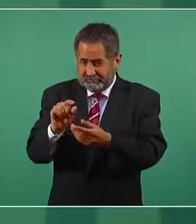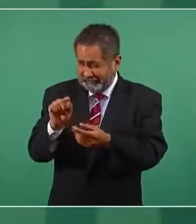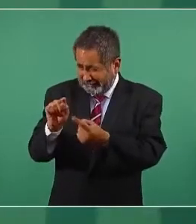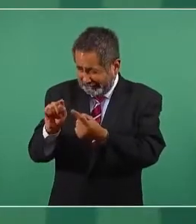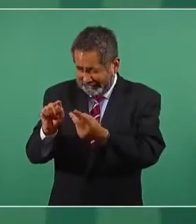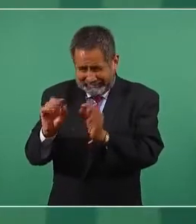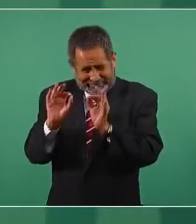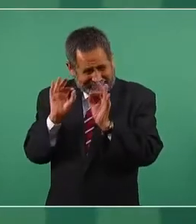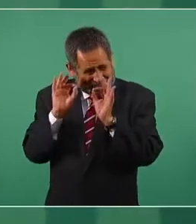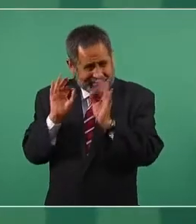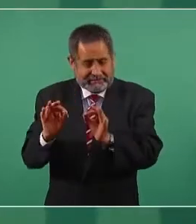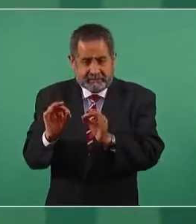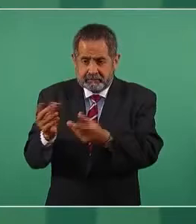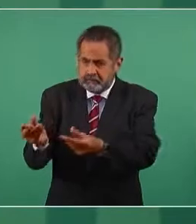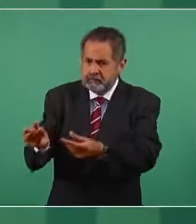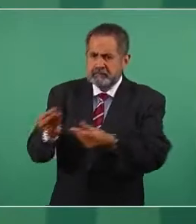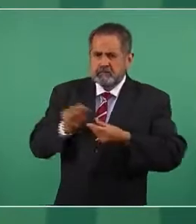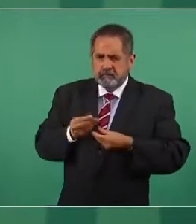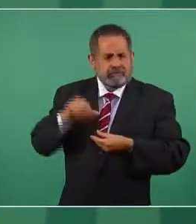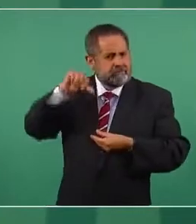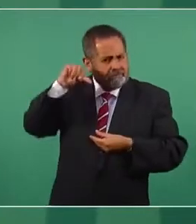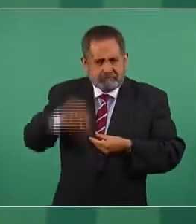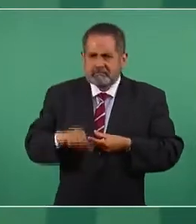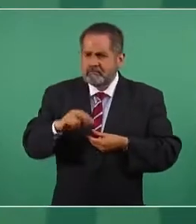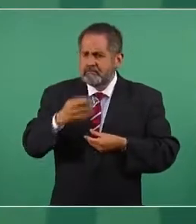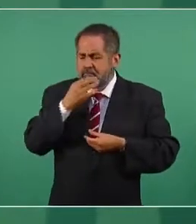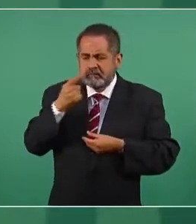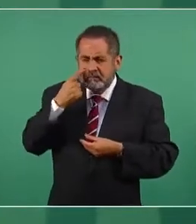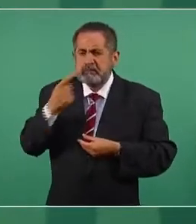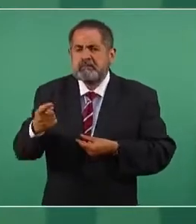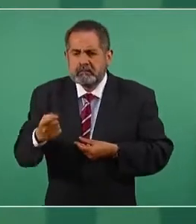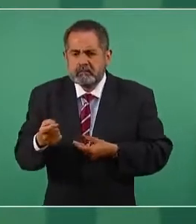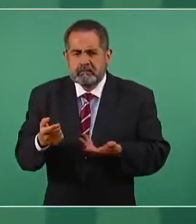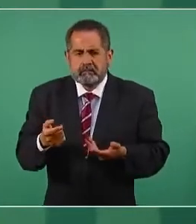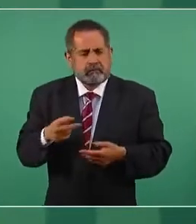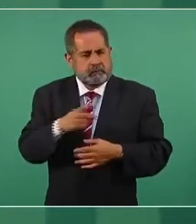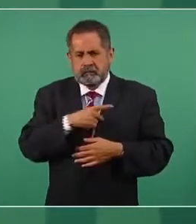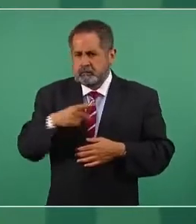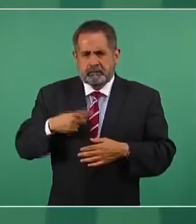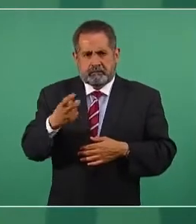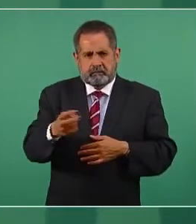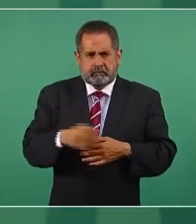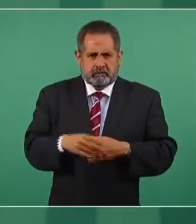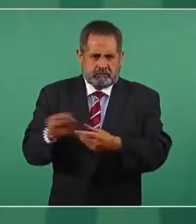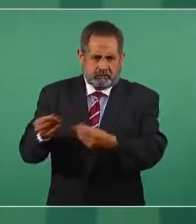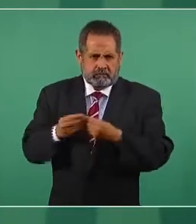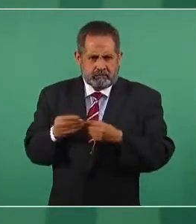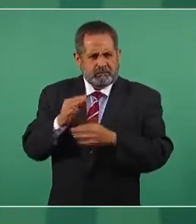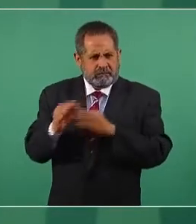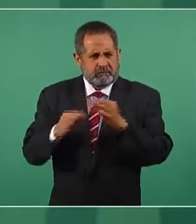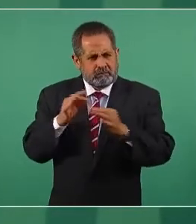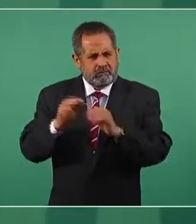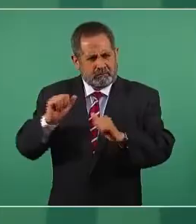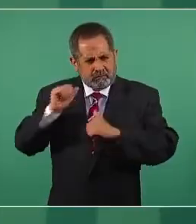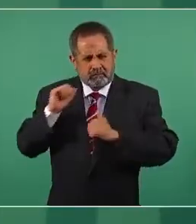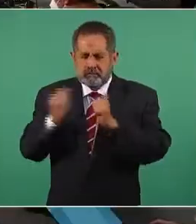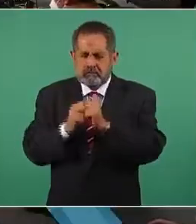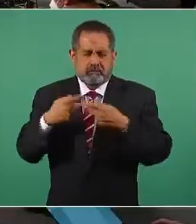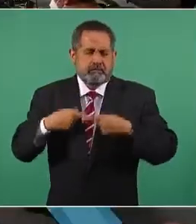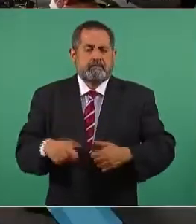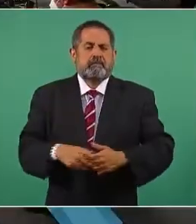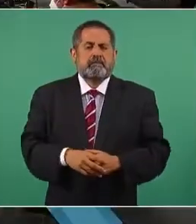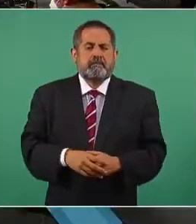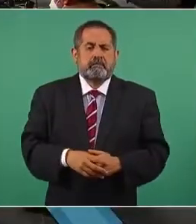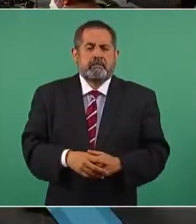detalles, pues actuamos de inmediato, porque no debe ser. Perfecto. Debemos estar comprometidos con la